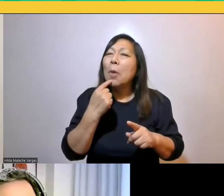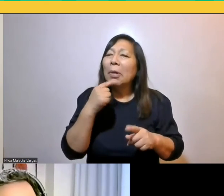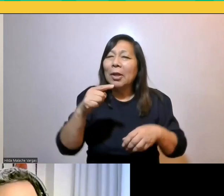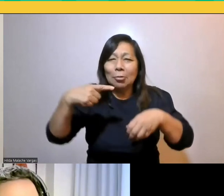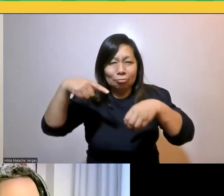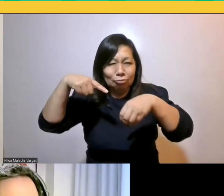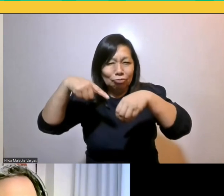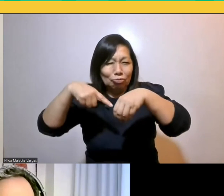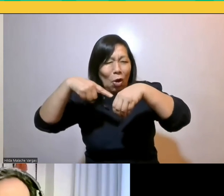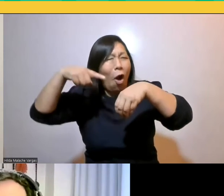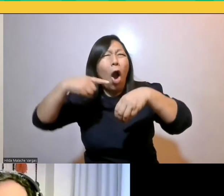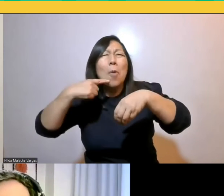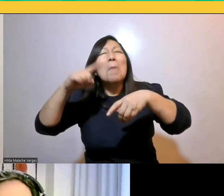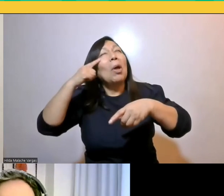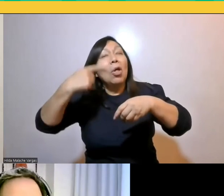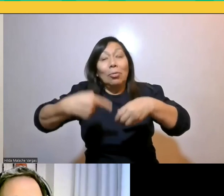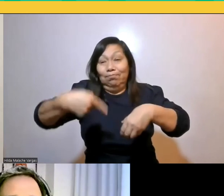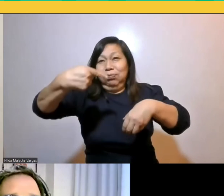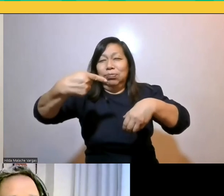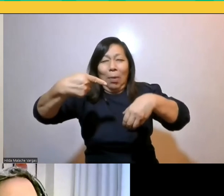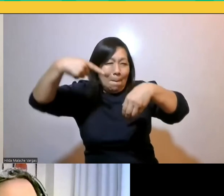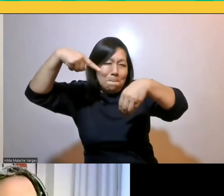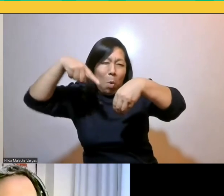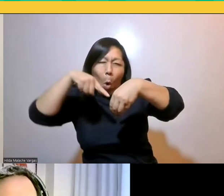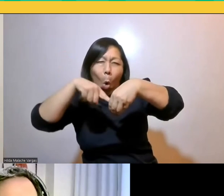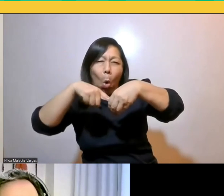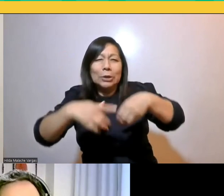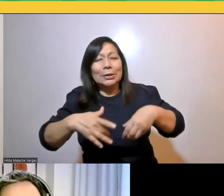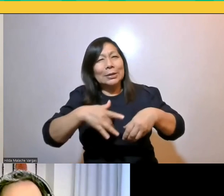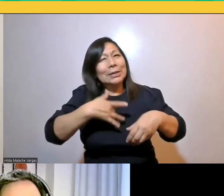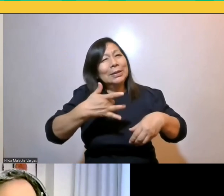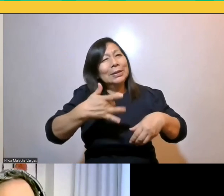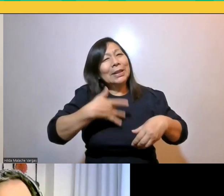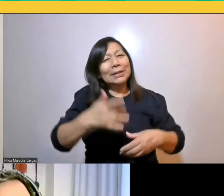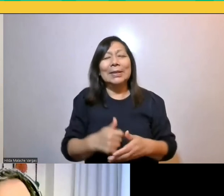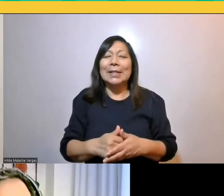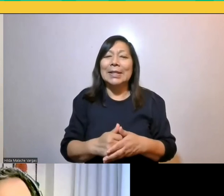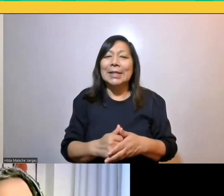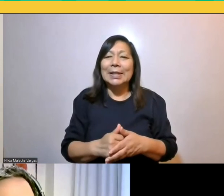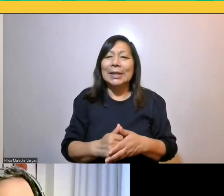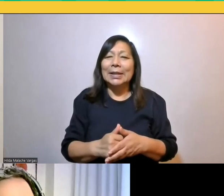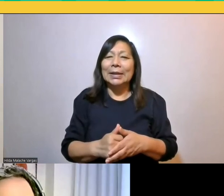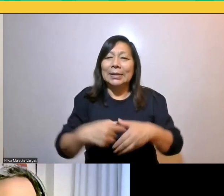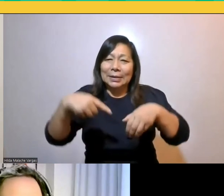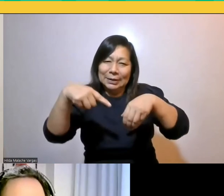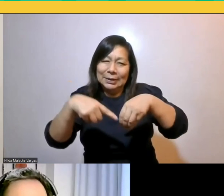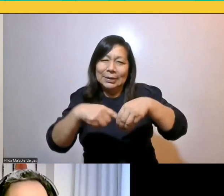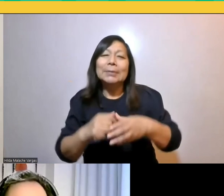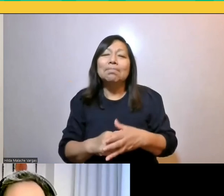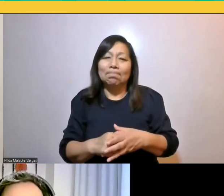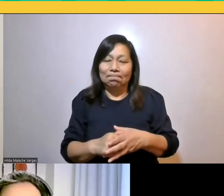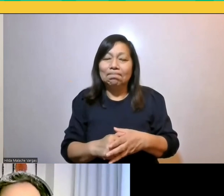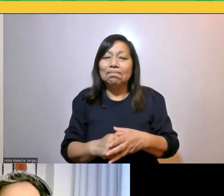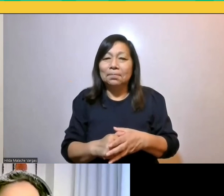tiene que ir hacia el fondo, ¿no? Y para sentir incluso el cuello uterino o la cervix, más bien